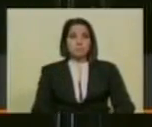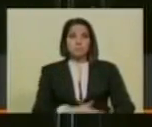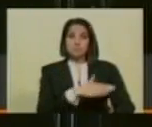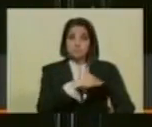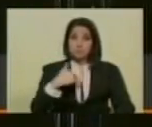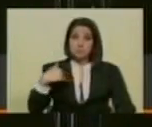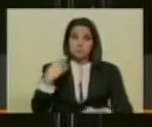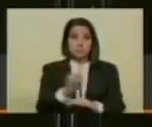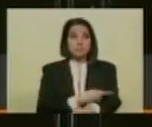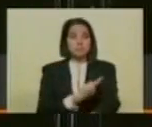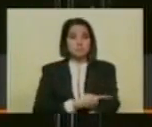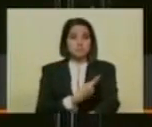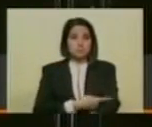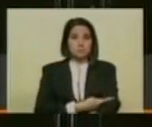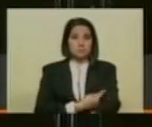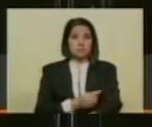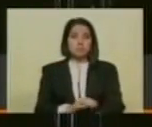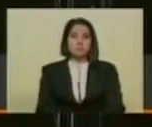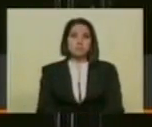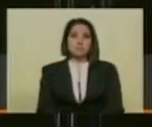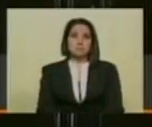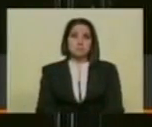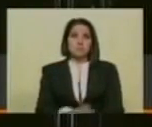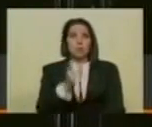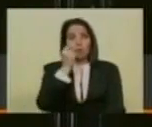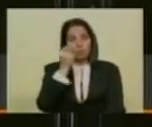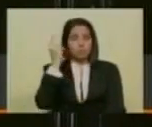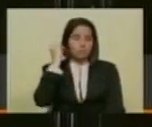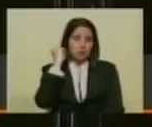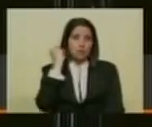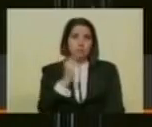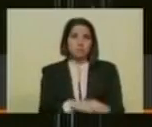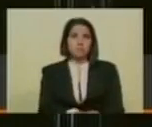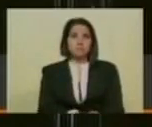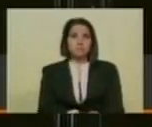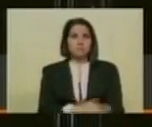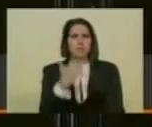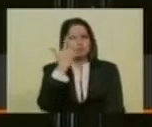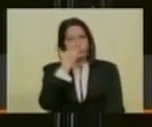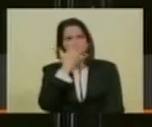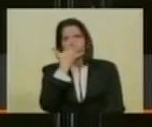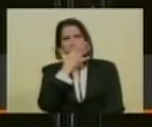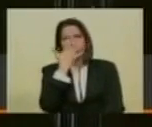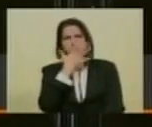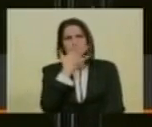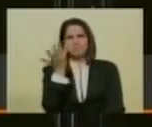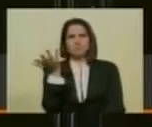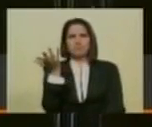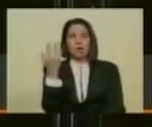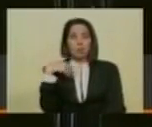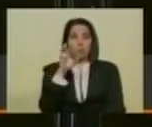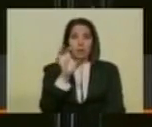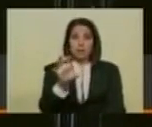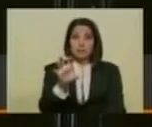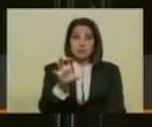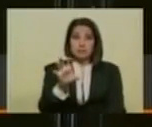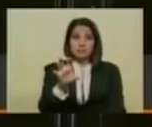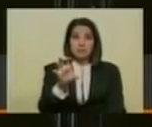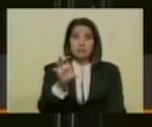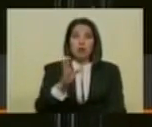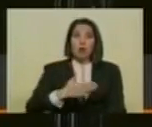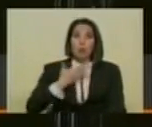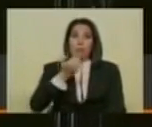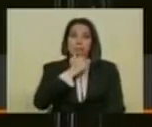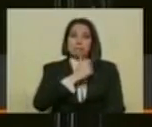hermanos, queridas hermanas, dudo que haya un país que pueda